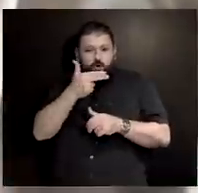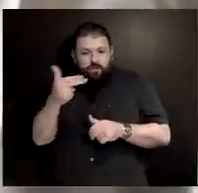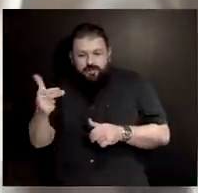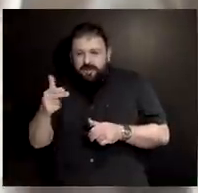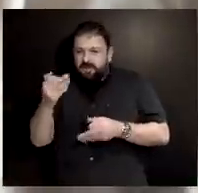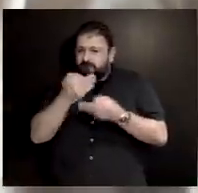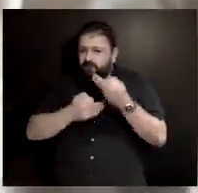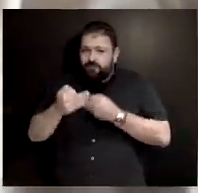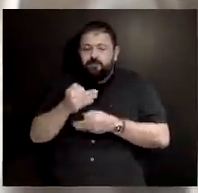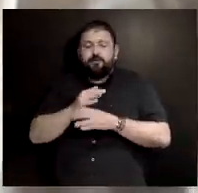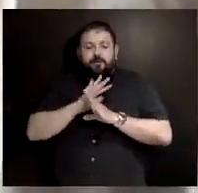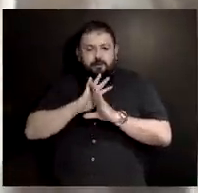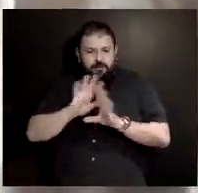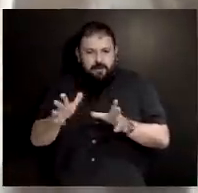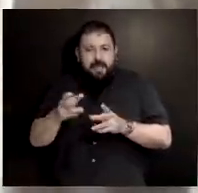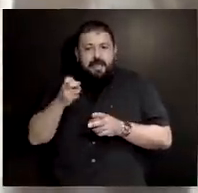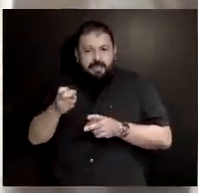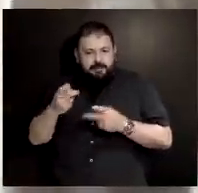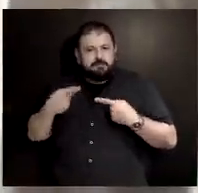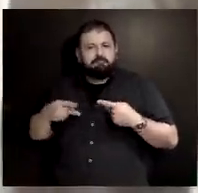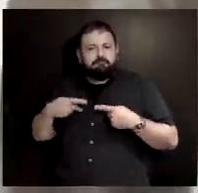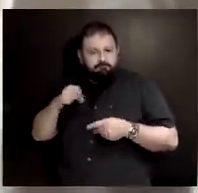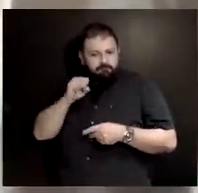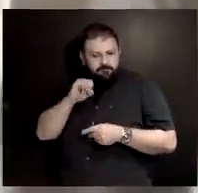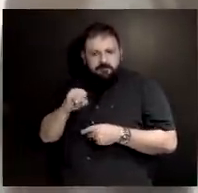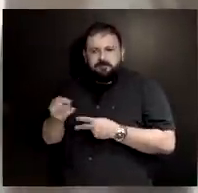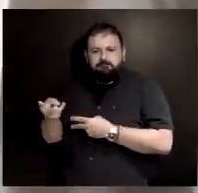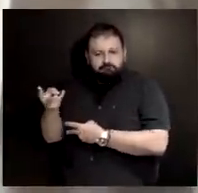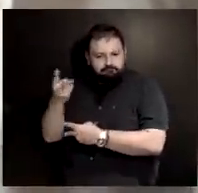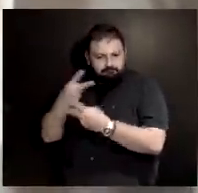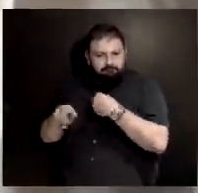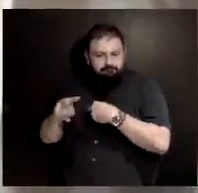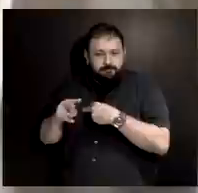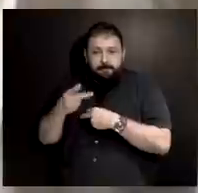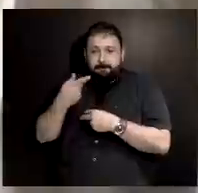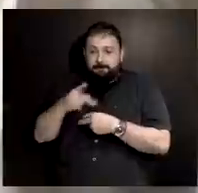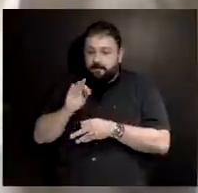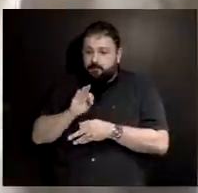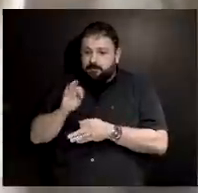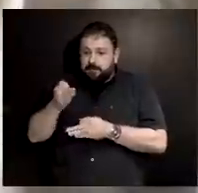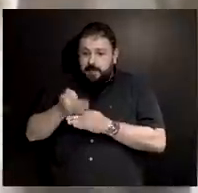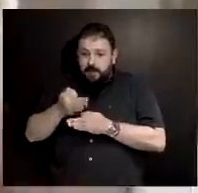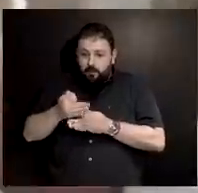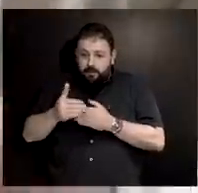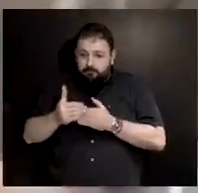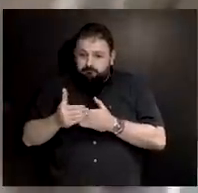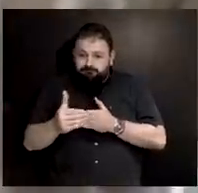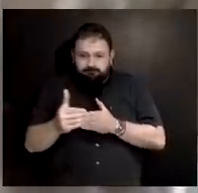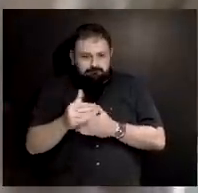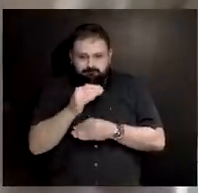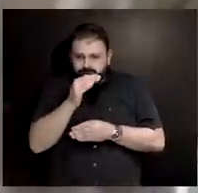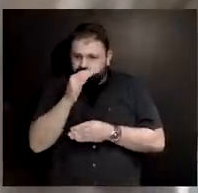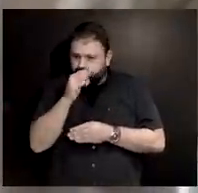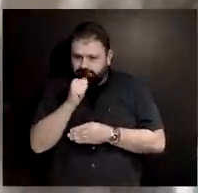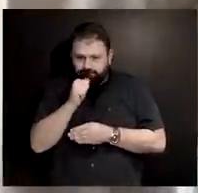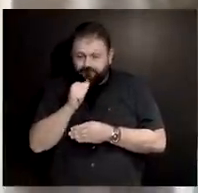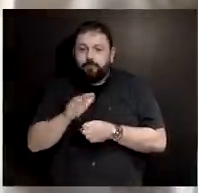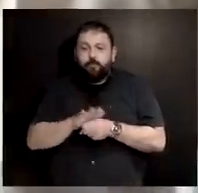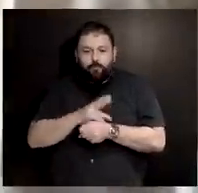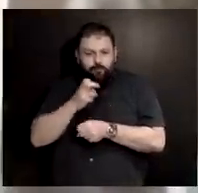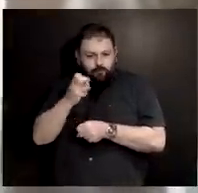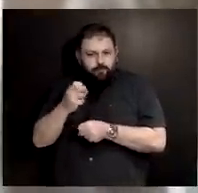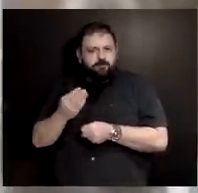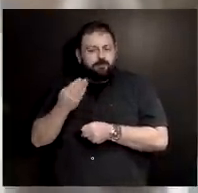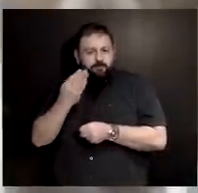para venir. También esa gente la estamos contemplando como partes de los invitados de Extravaganas. Entonces, les vamos a pedir que